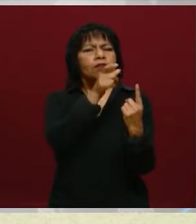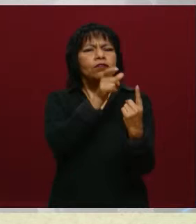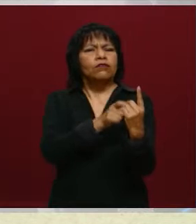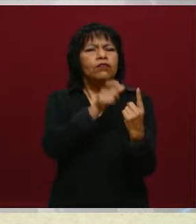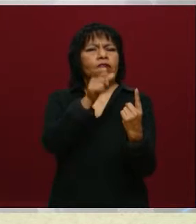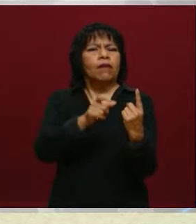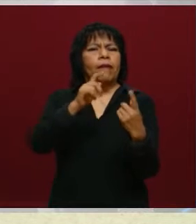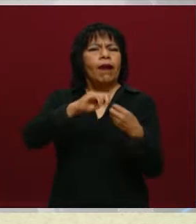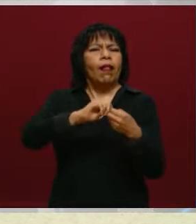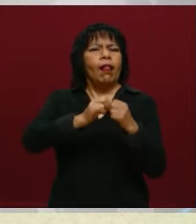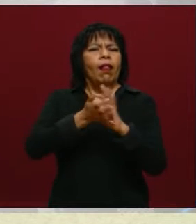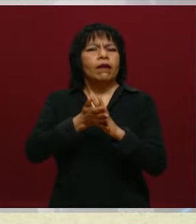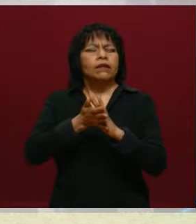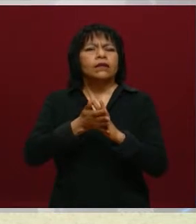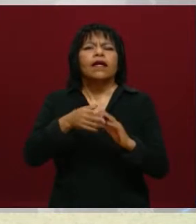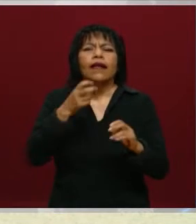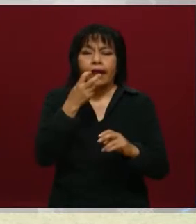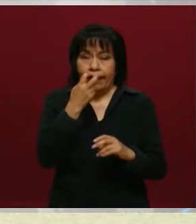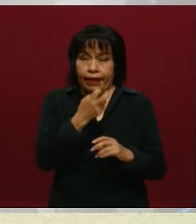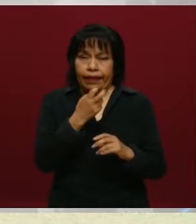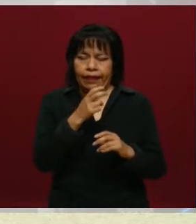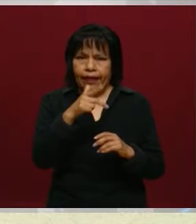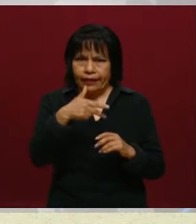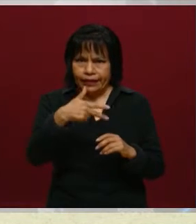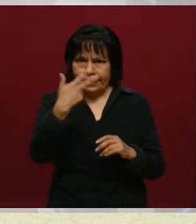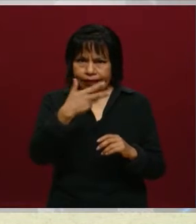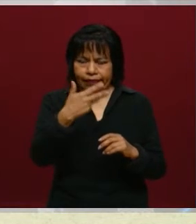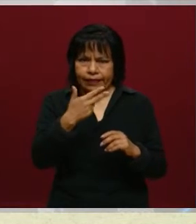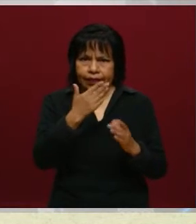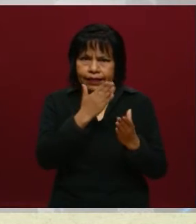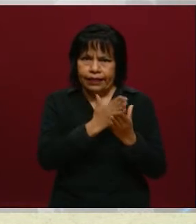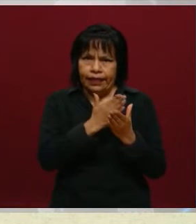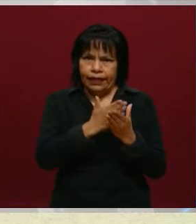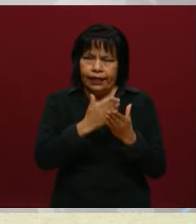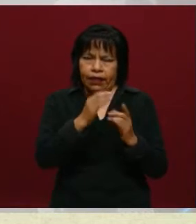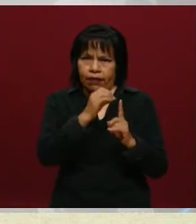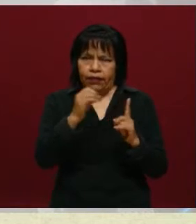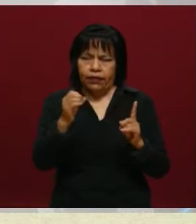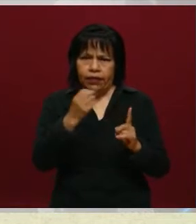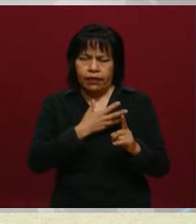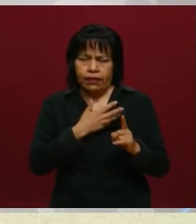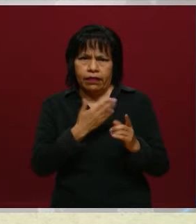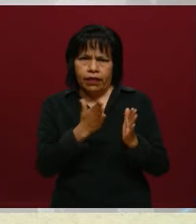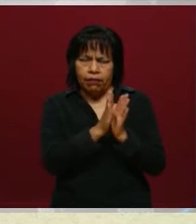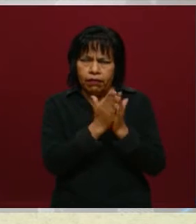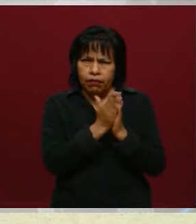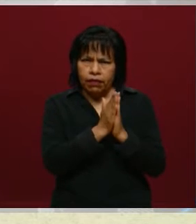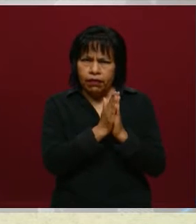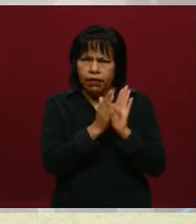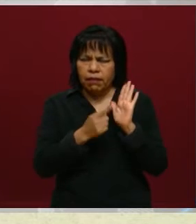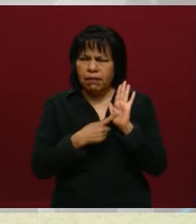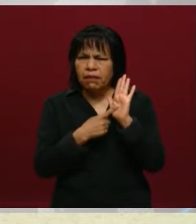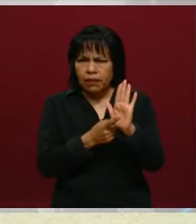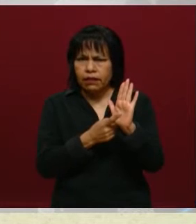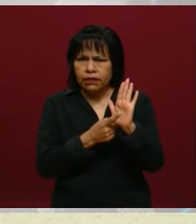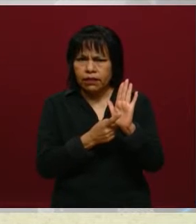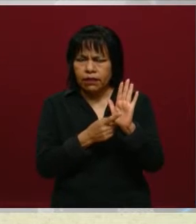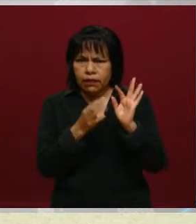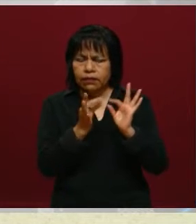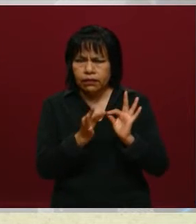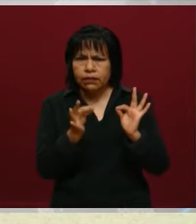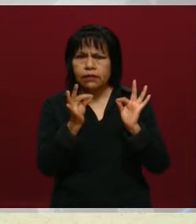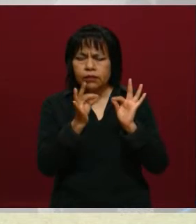bueno las cartillas refiriéndome a lo que comentabas nuria que presentan por un lado a